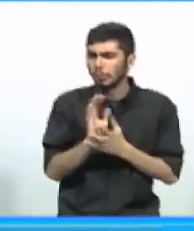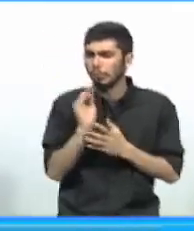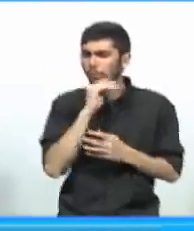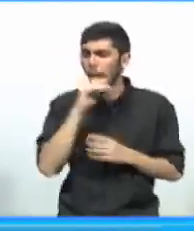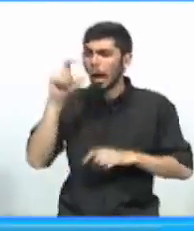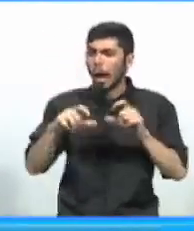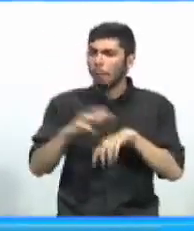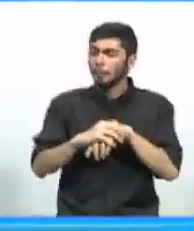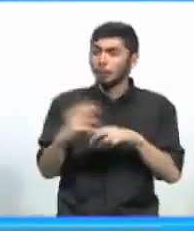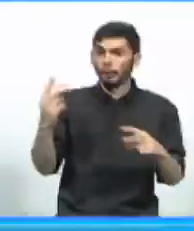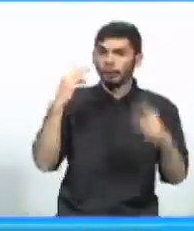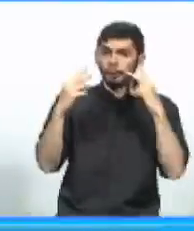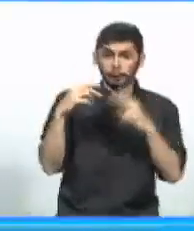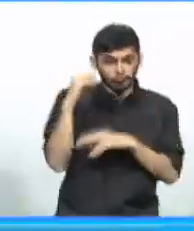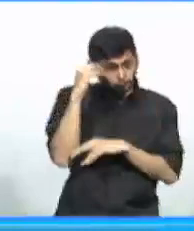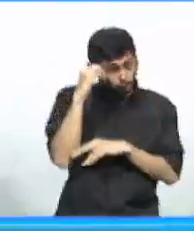Sí, para que no me reconozcan.